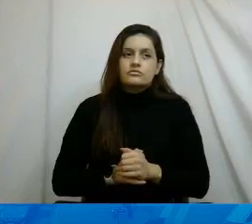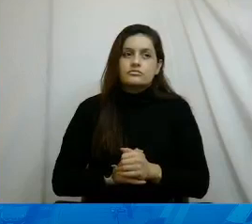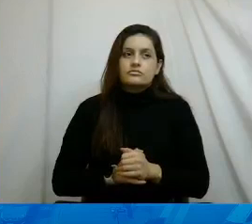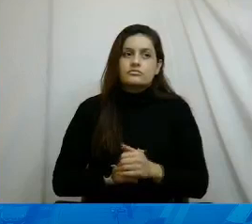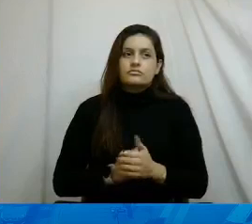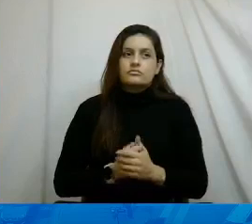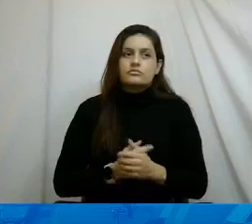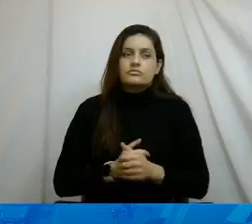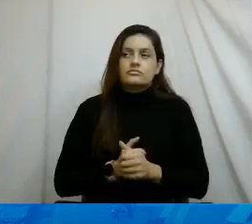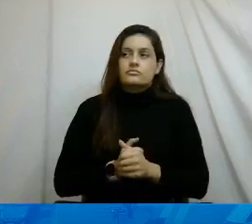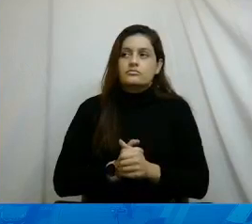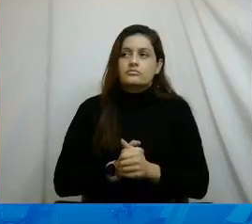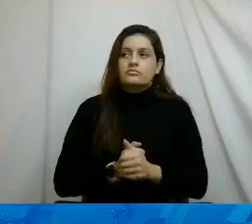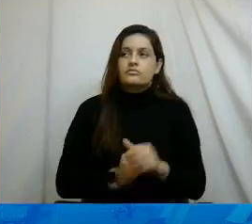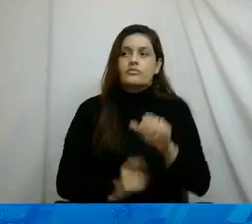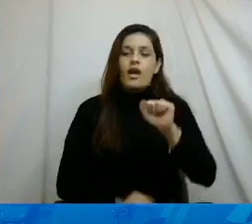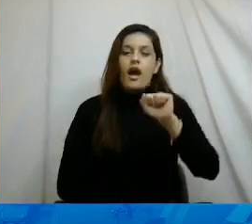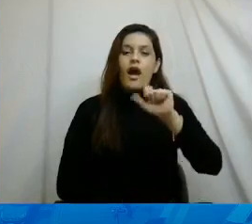Concejal